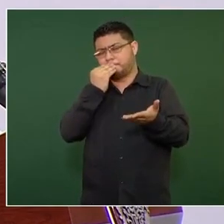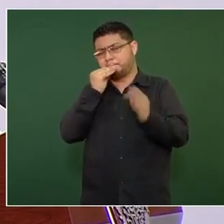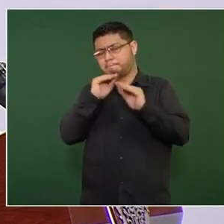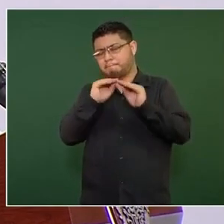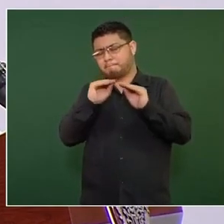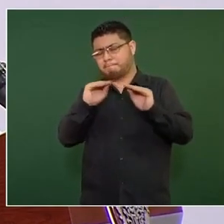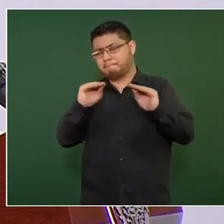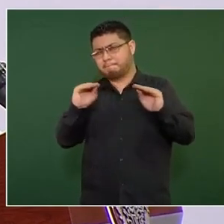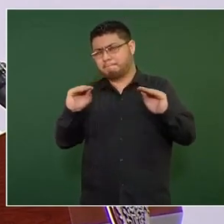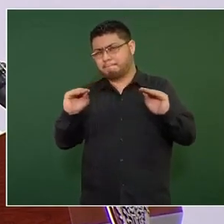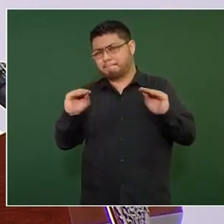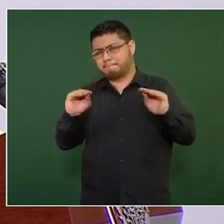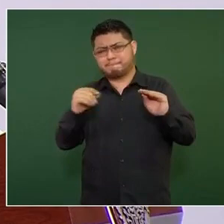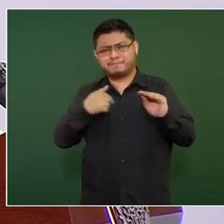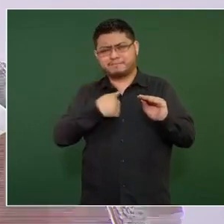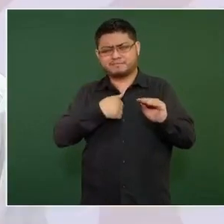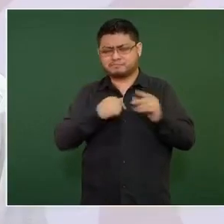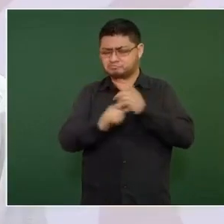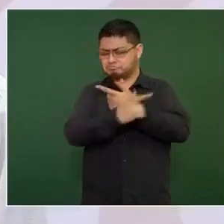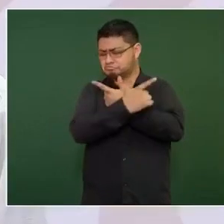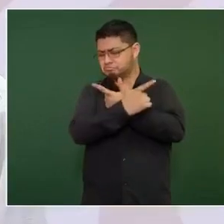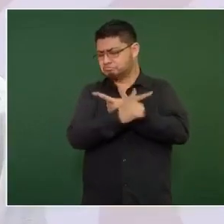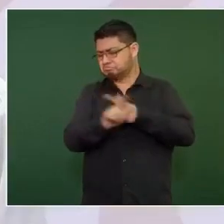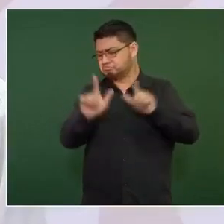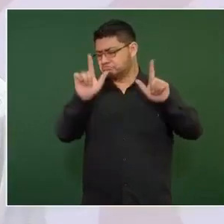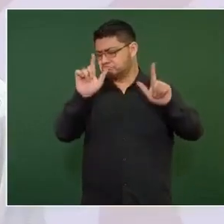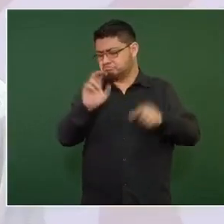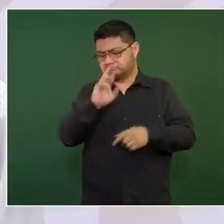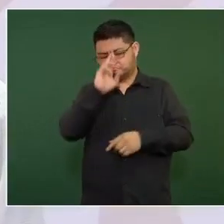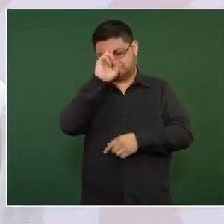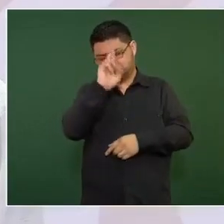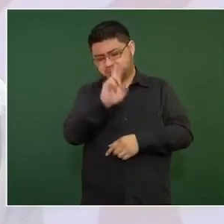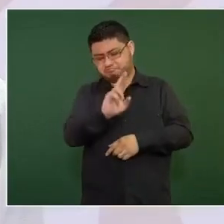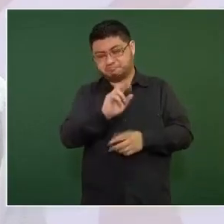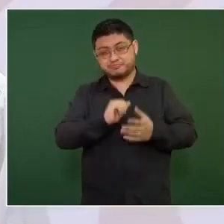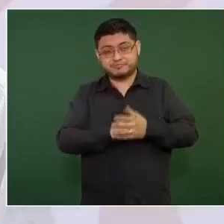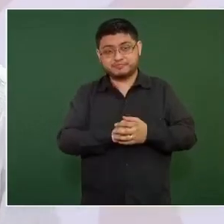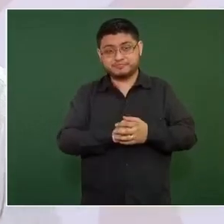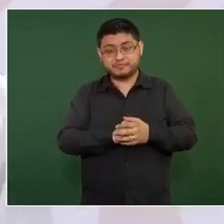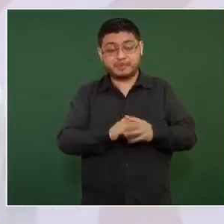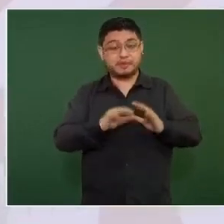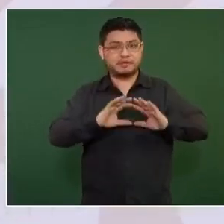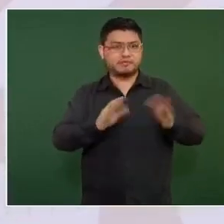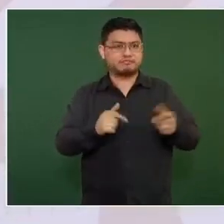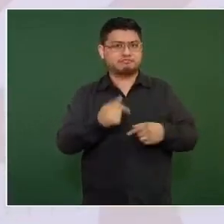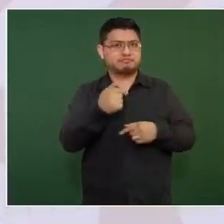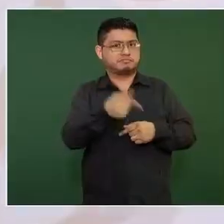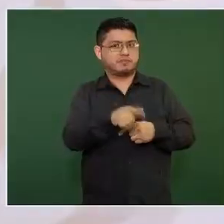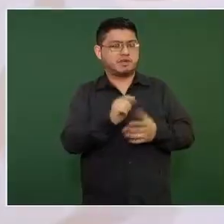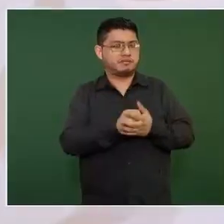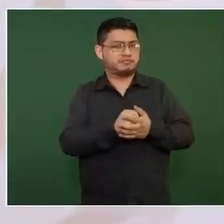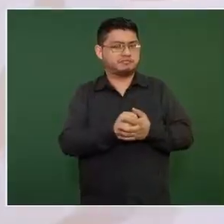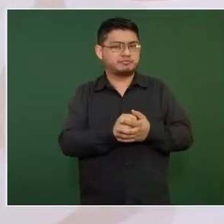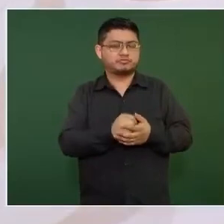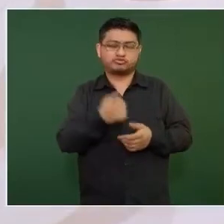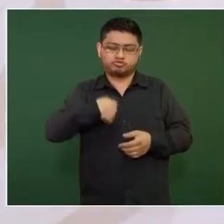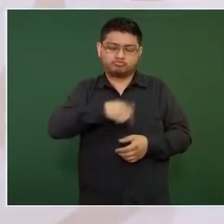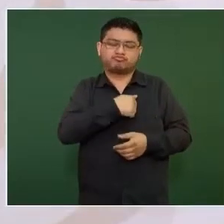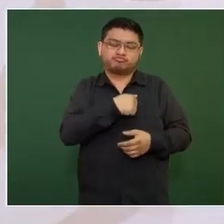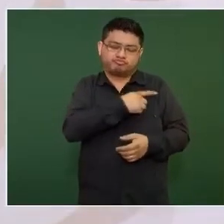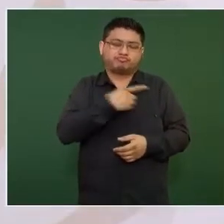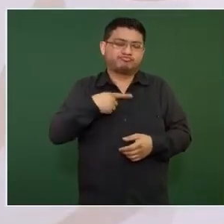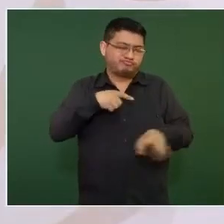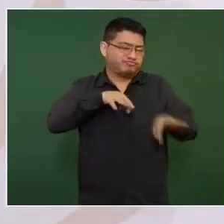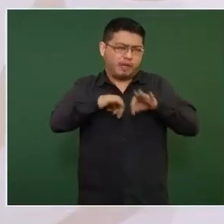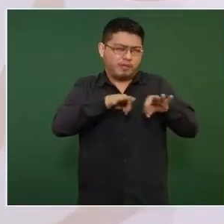yo respeto mucho, somos libres y servimos en todo, ¿no? Y uno debe estar trabajando en lo que